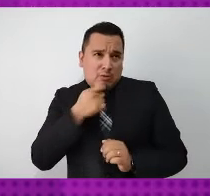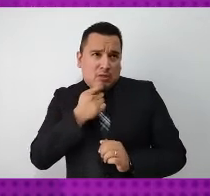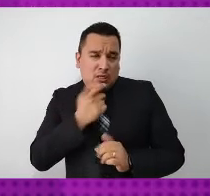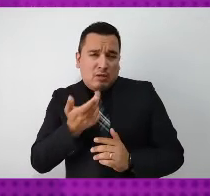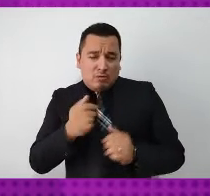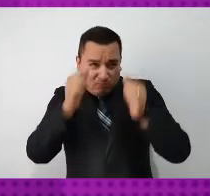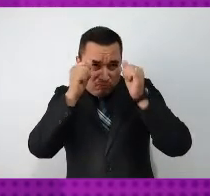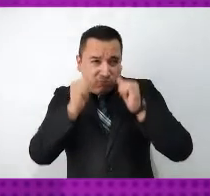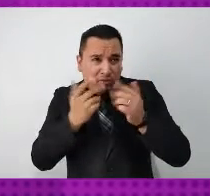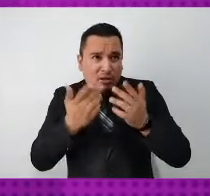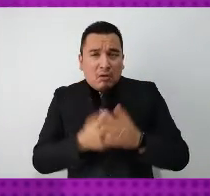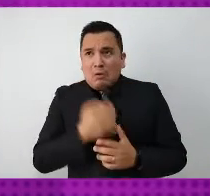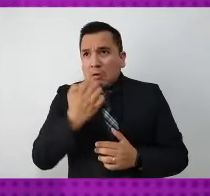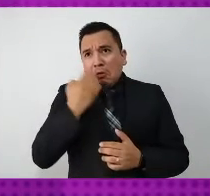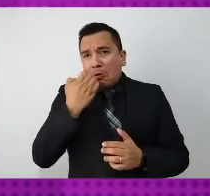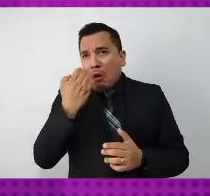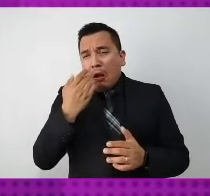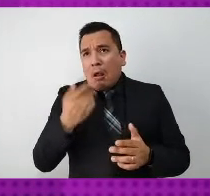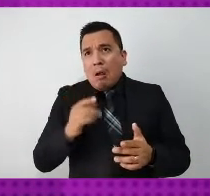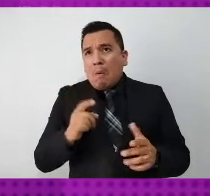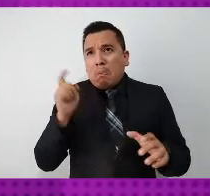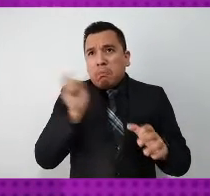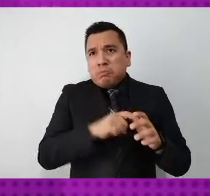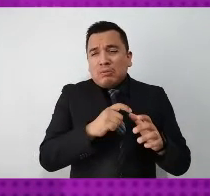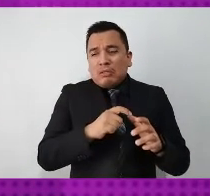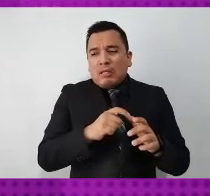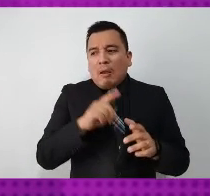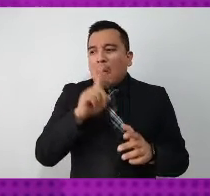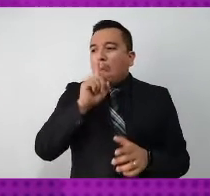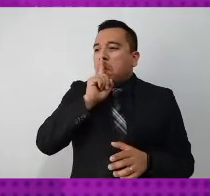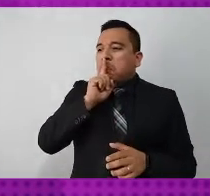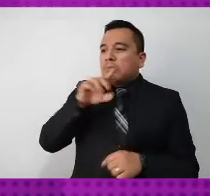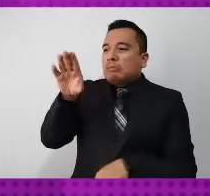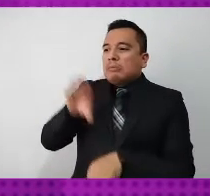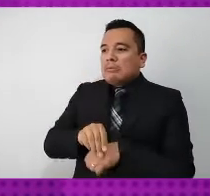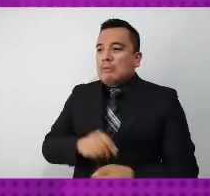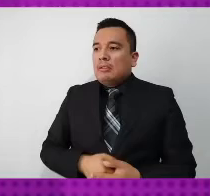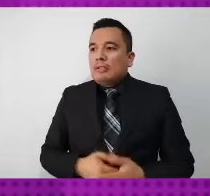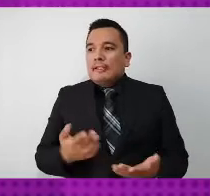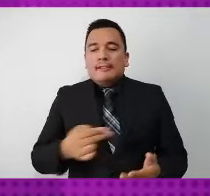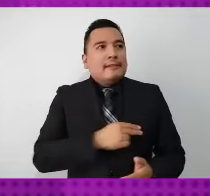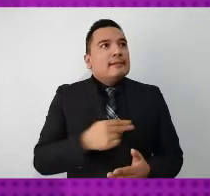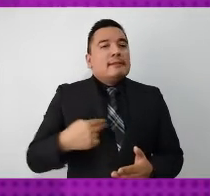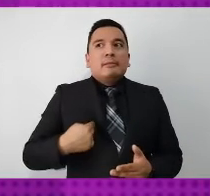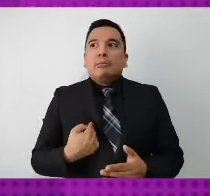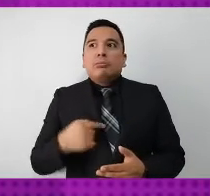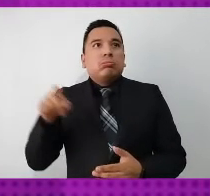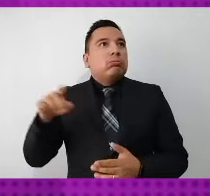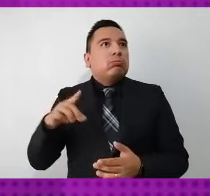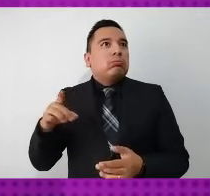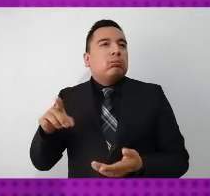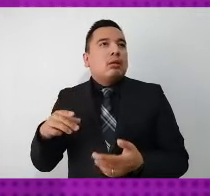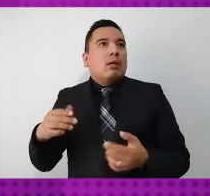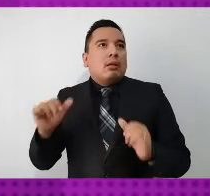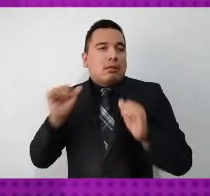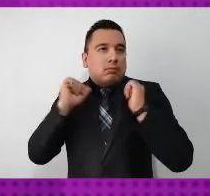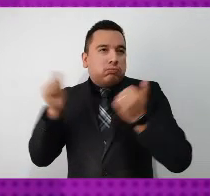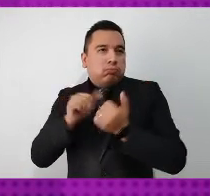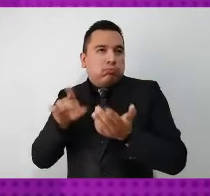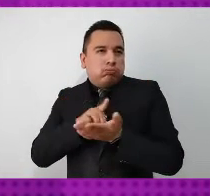los aceptan en escuelas hemos sido con derechos humanos y todavía sigue habiendo escuelas tanto particulares como